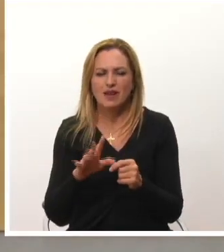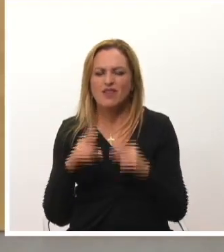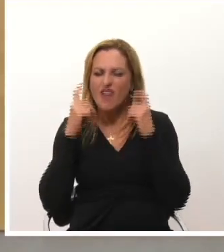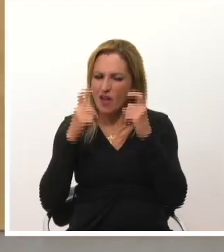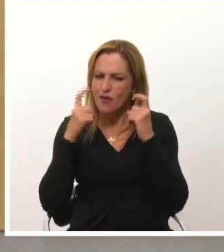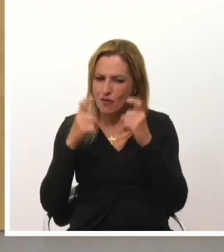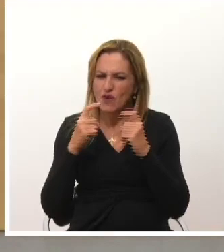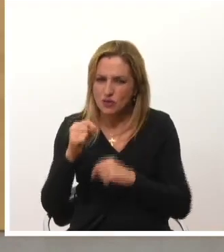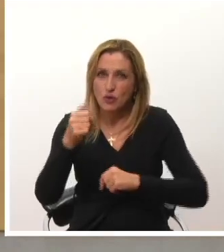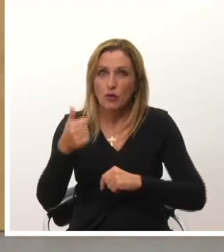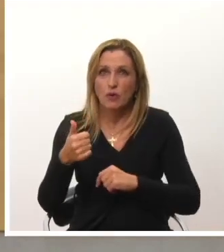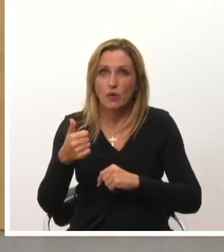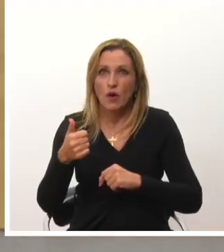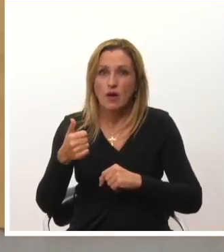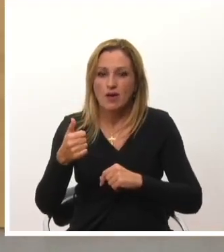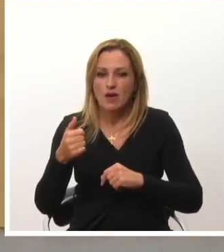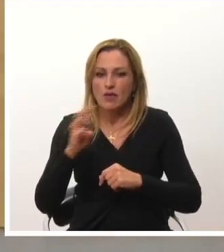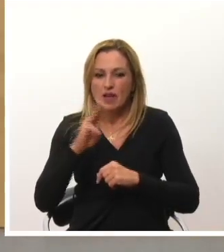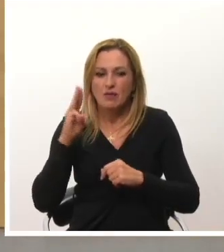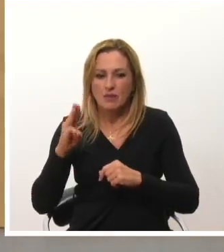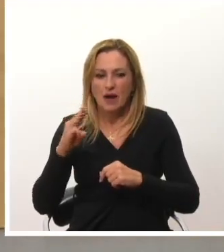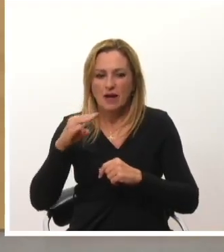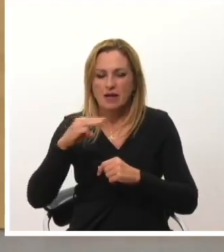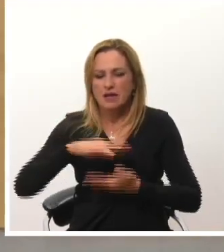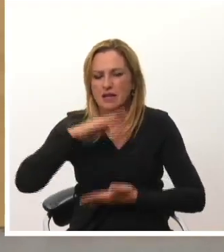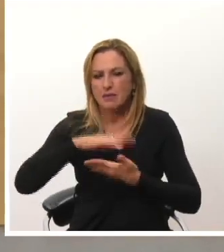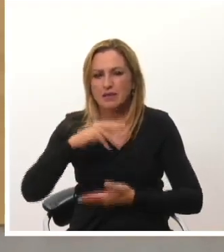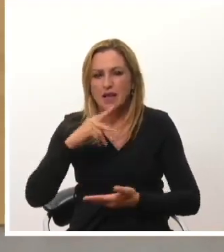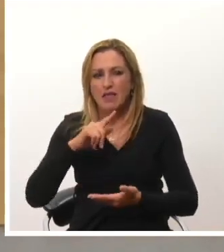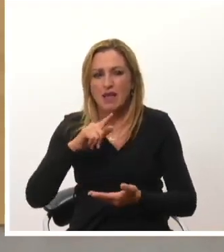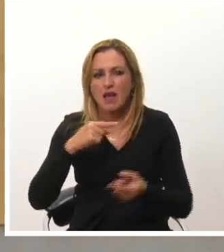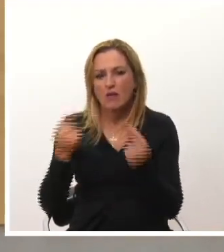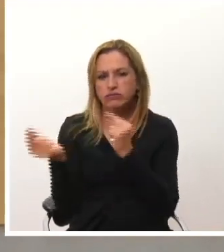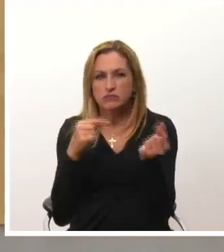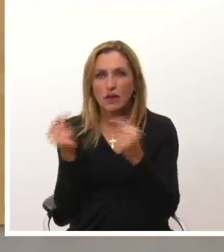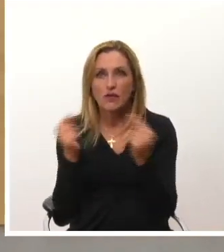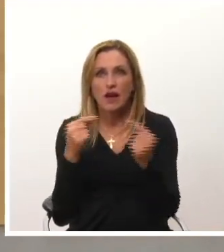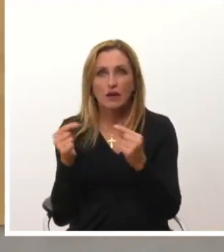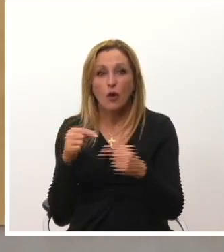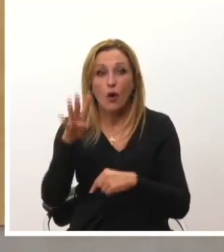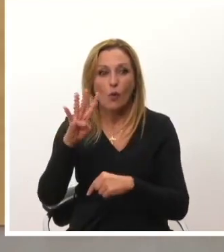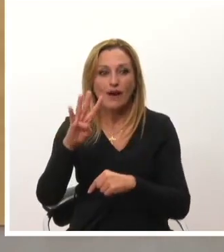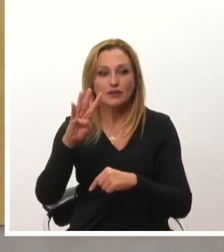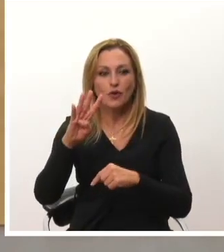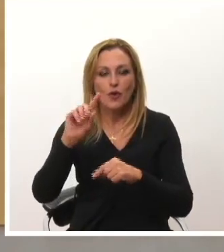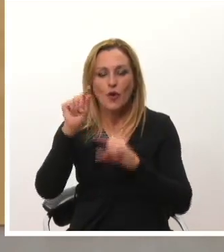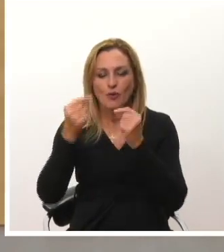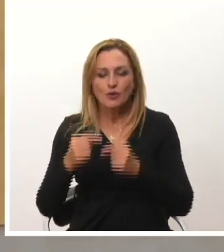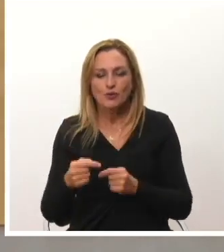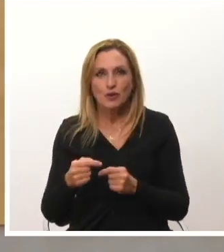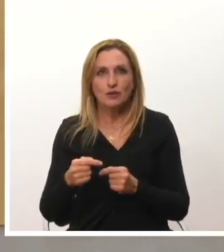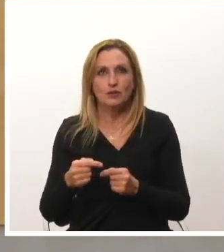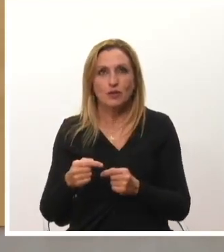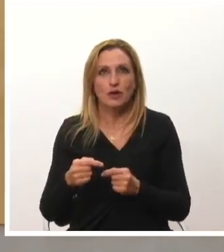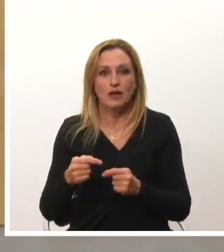el que ha hecho el partido popular poca capacidad de diálogo llegar a probar los cuatro presupuestos de la legislatura estando en minoría